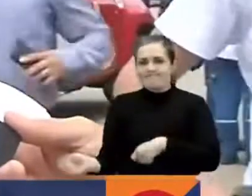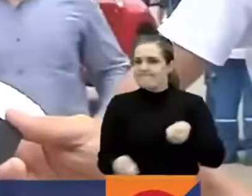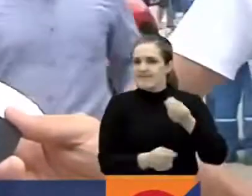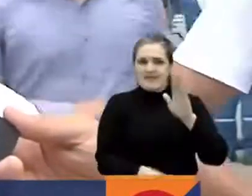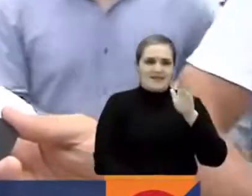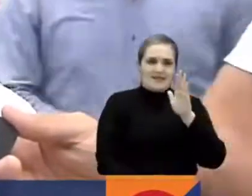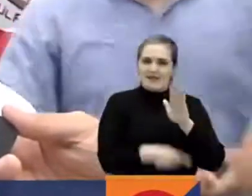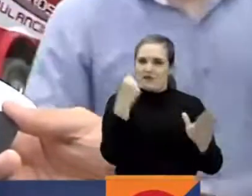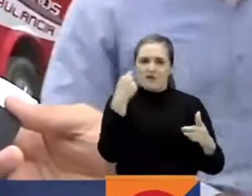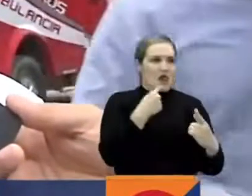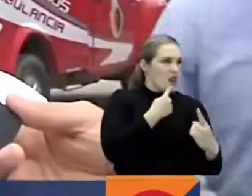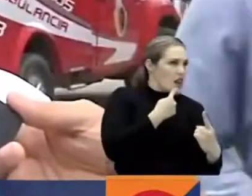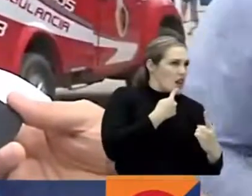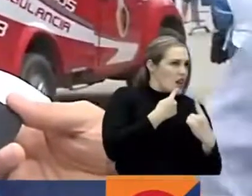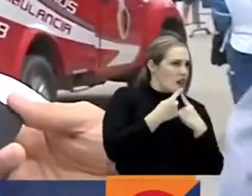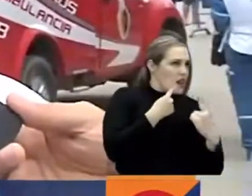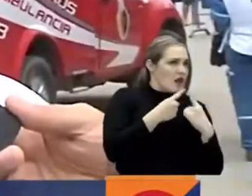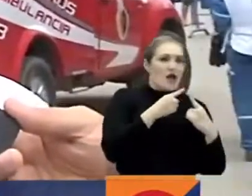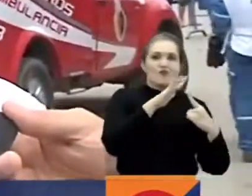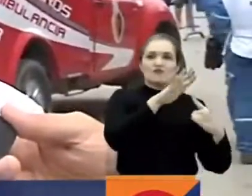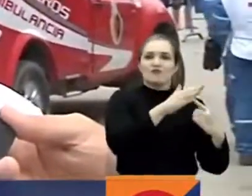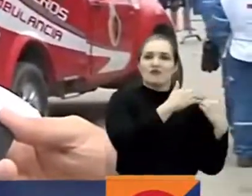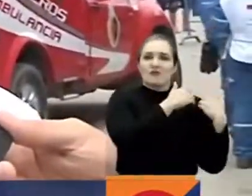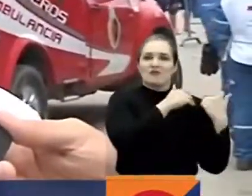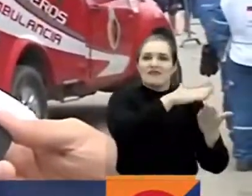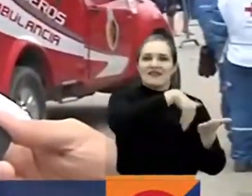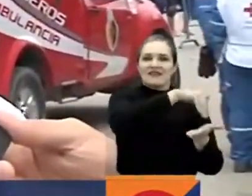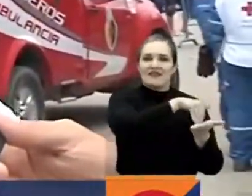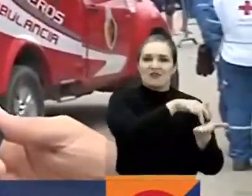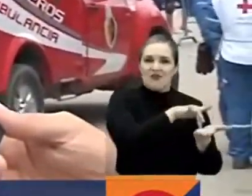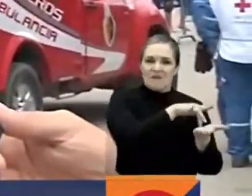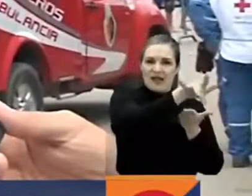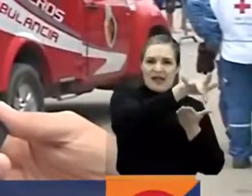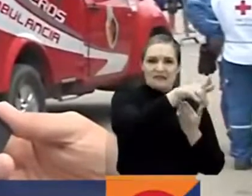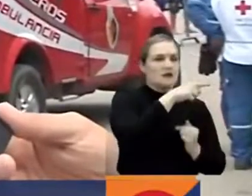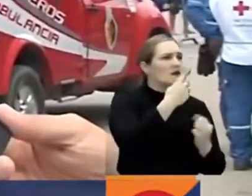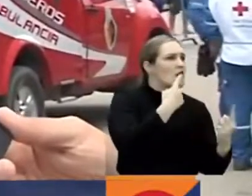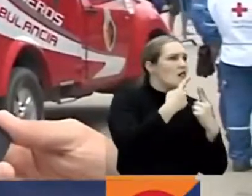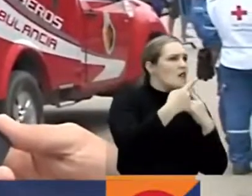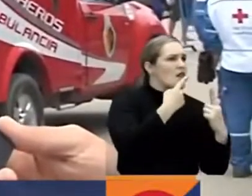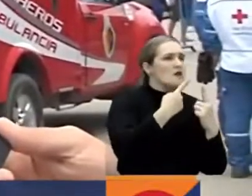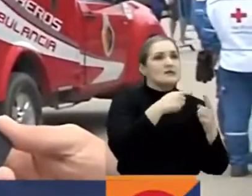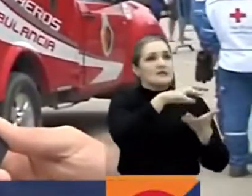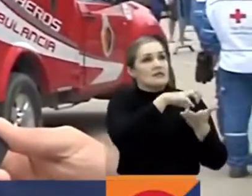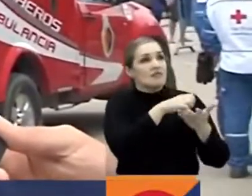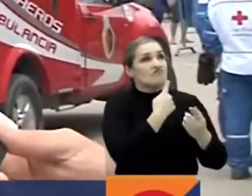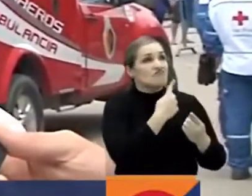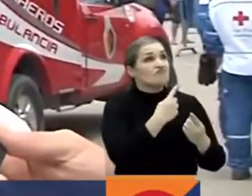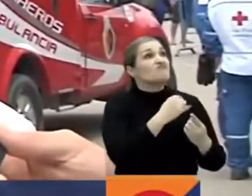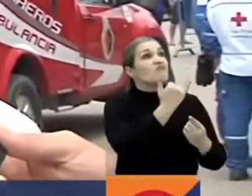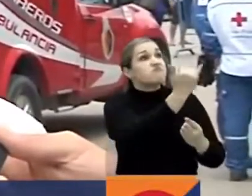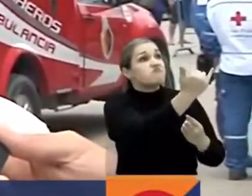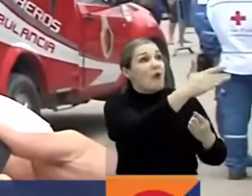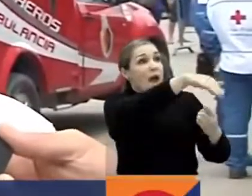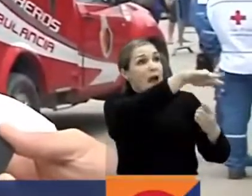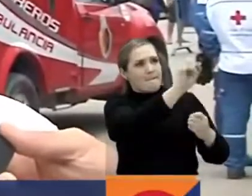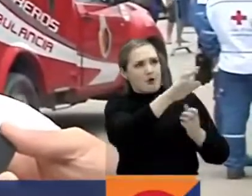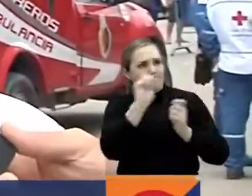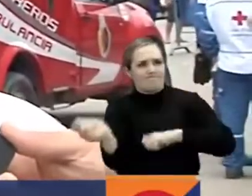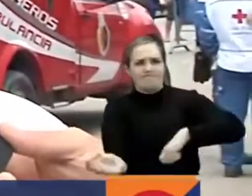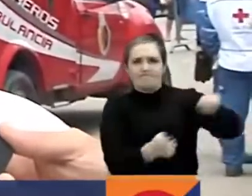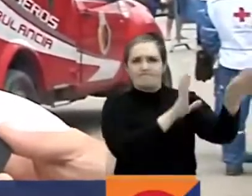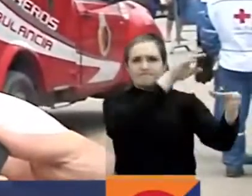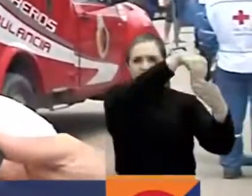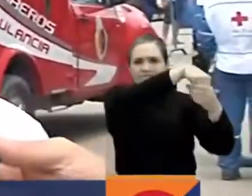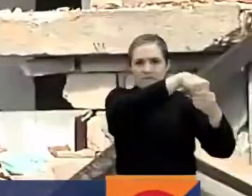en articulación con el CRUE departamental, la Secretaría de Salud de Santander, tuvimos esos cupos de inmediato en estas unidades de quemado del